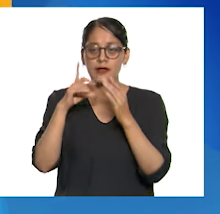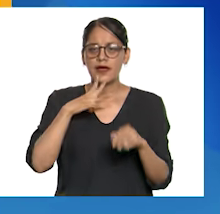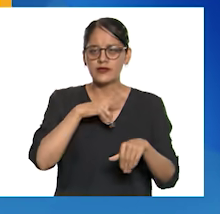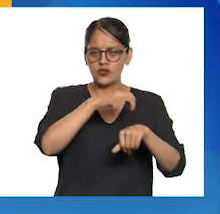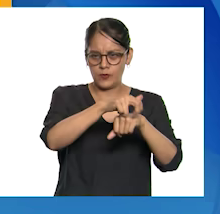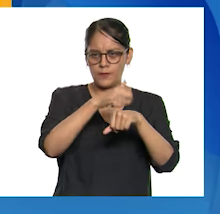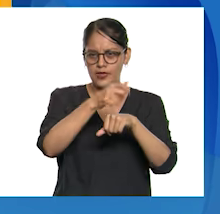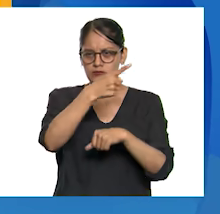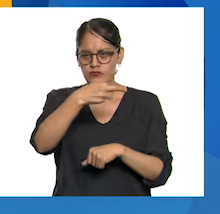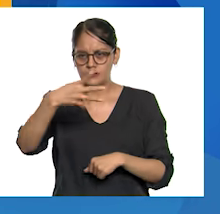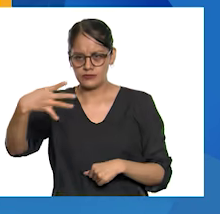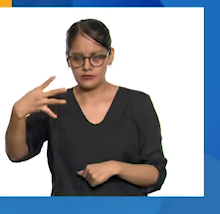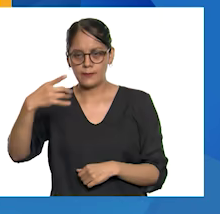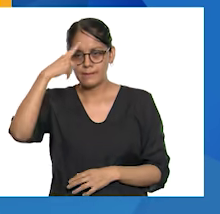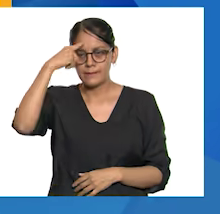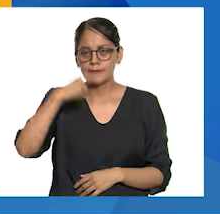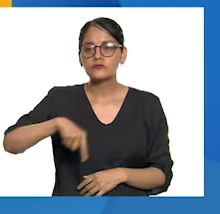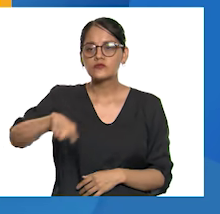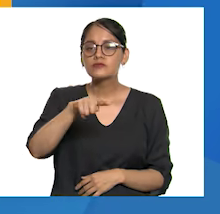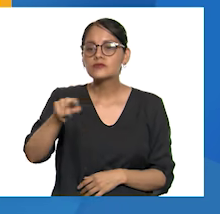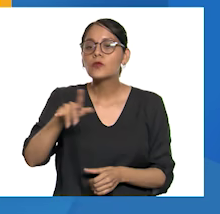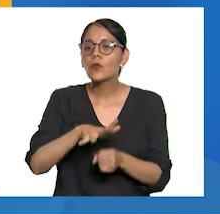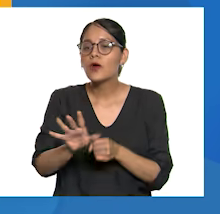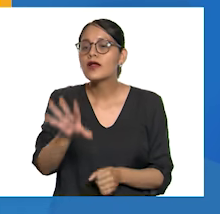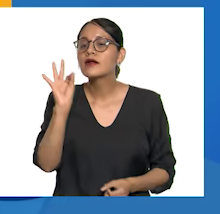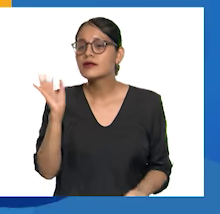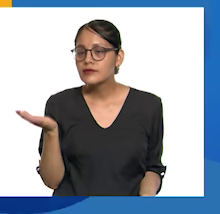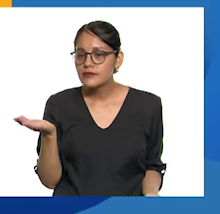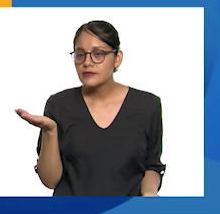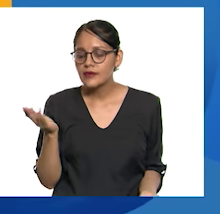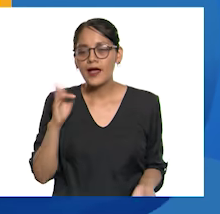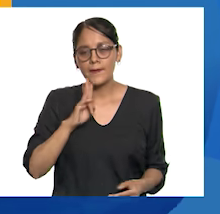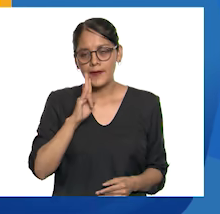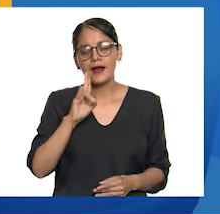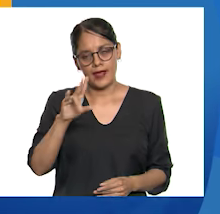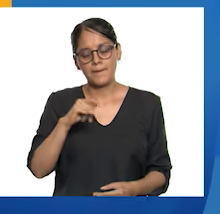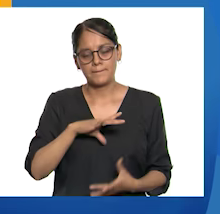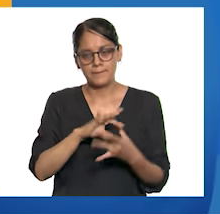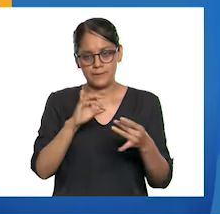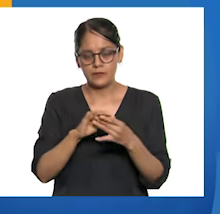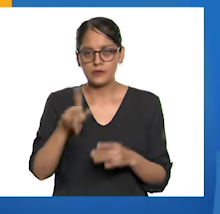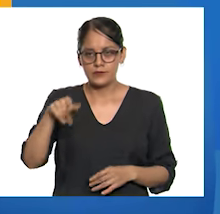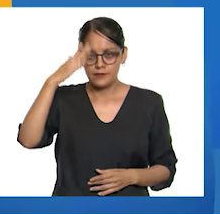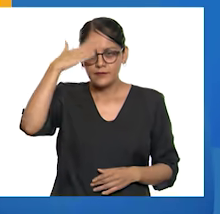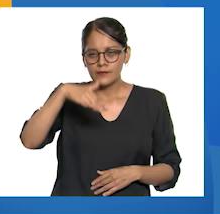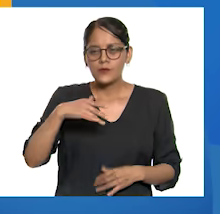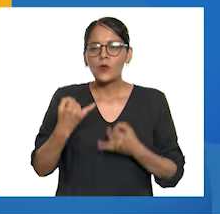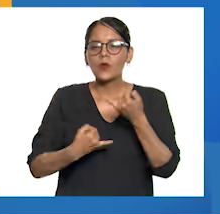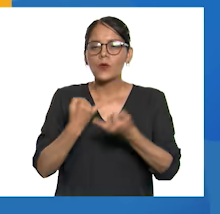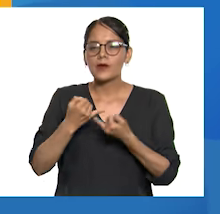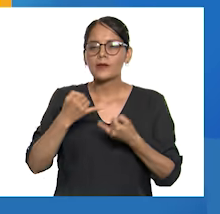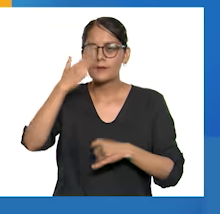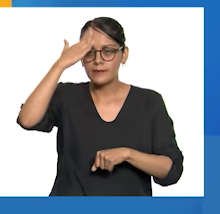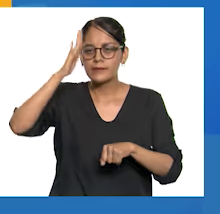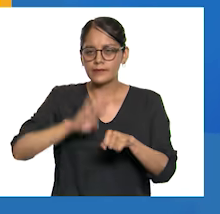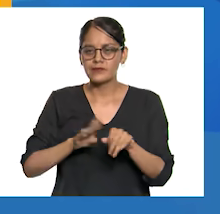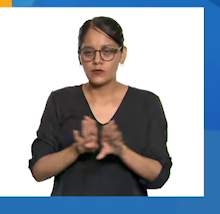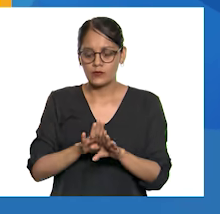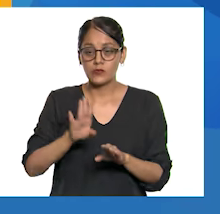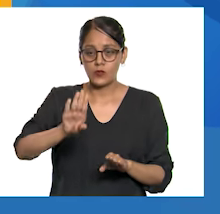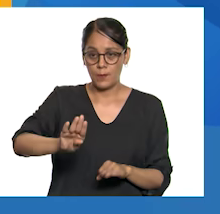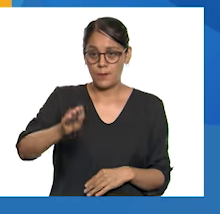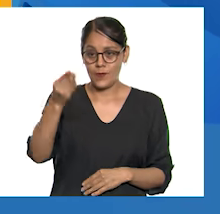para que puedas decir no sé qué número escoges y así y bueno, ya sabemos cómo es el juego de memoria. Las